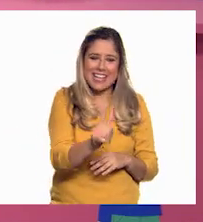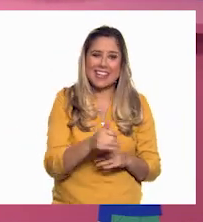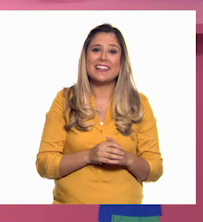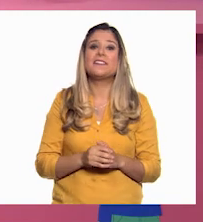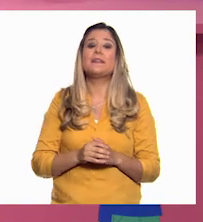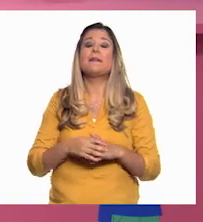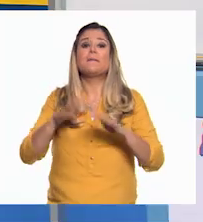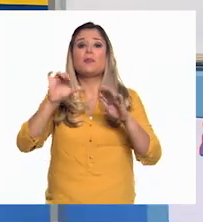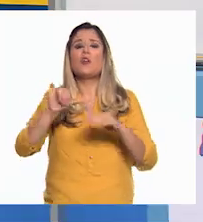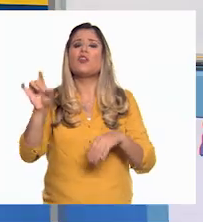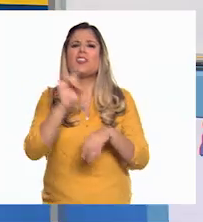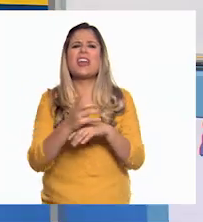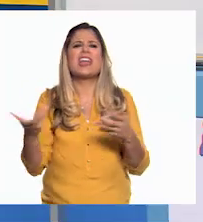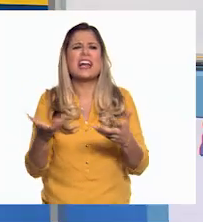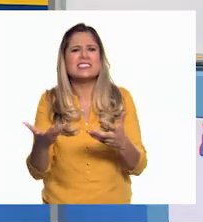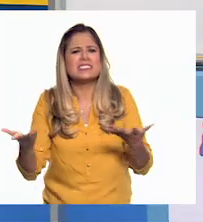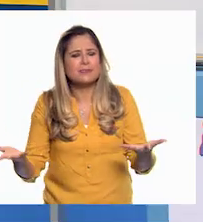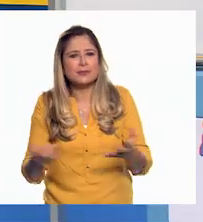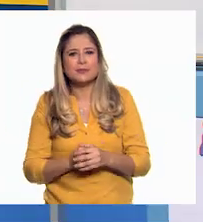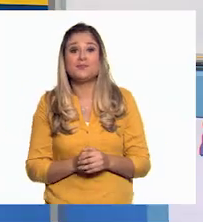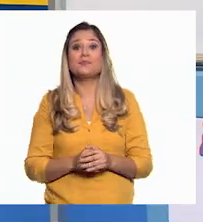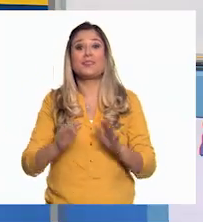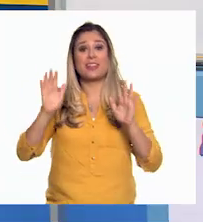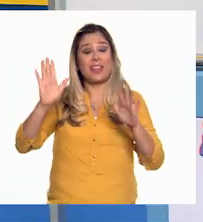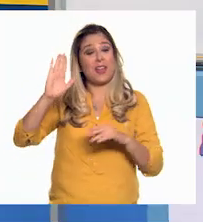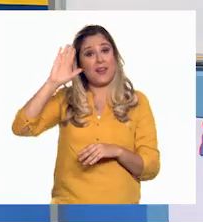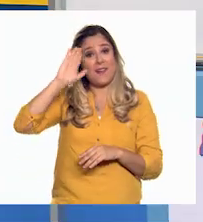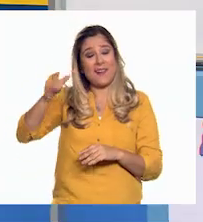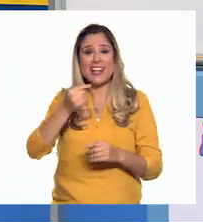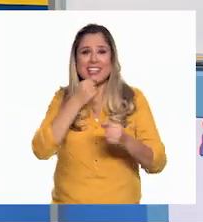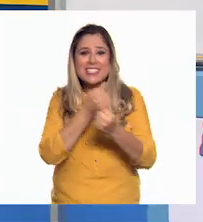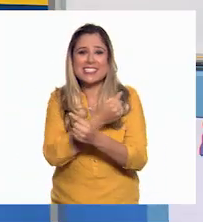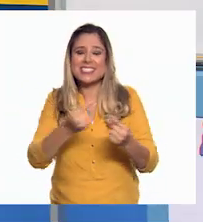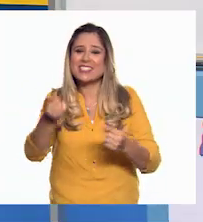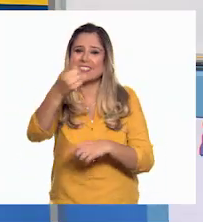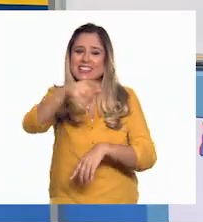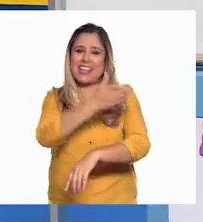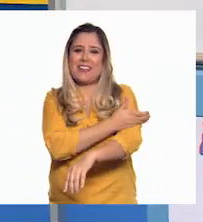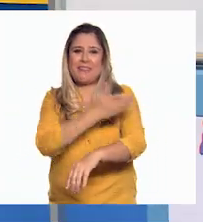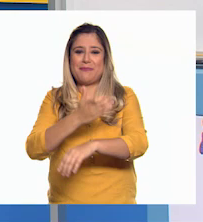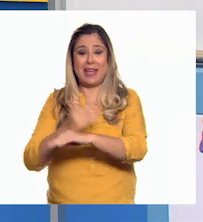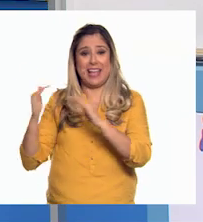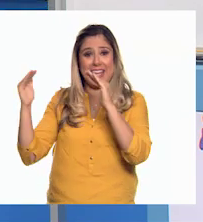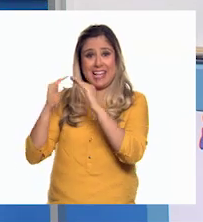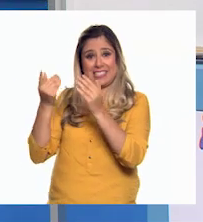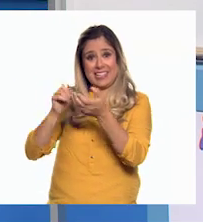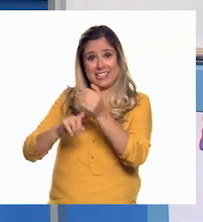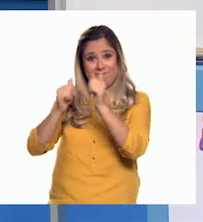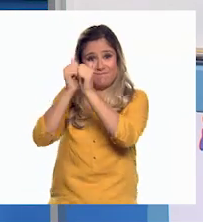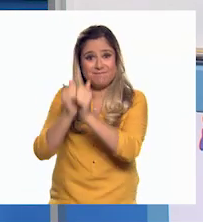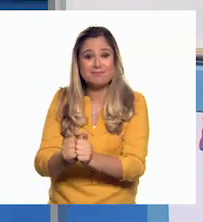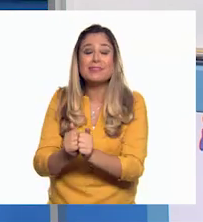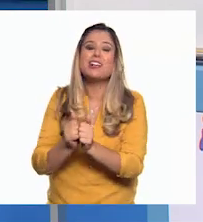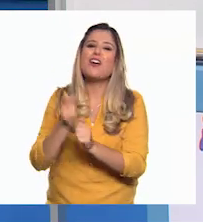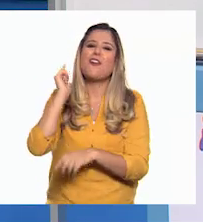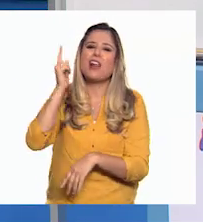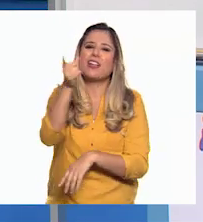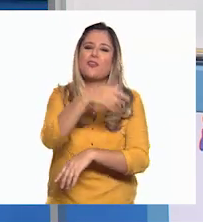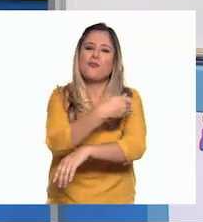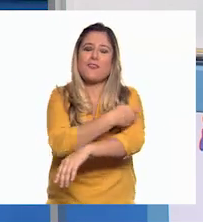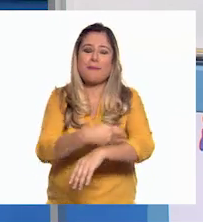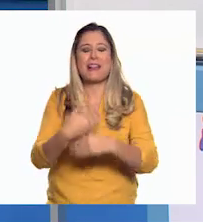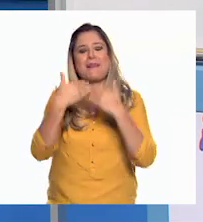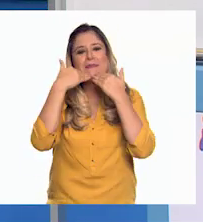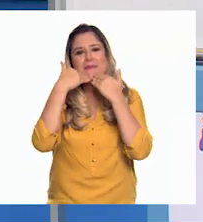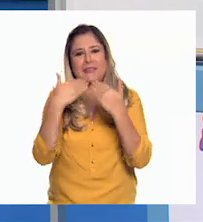el día de hoy? Hola, primeramente, niñas y niños que nos acompañan desde casa. Espero que ustedes y sus familias se encuentren muy